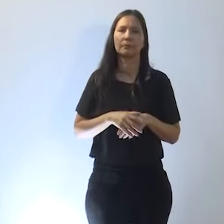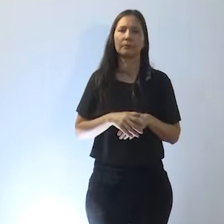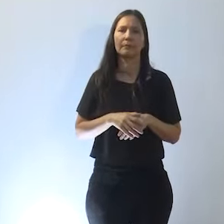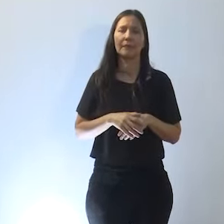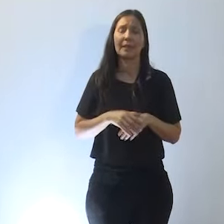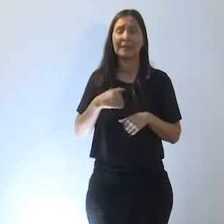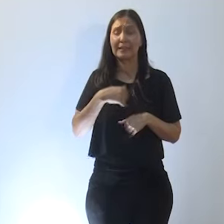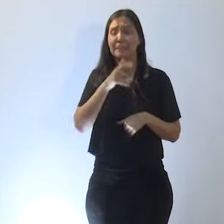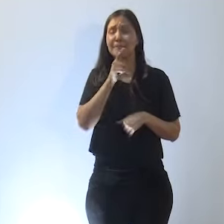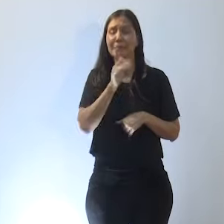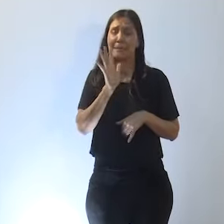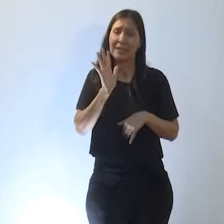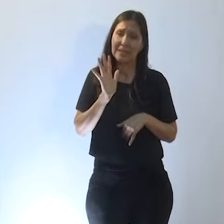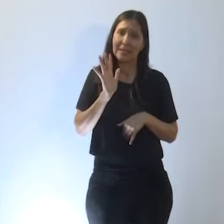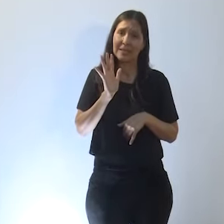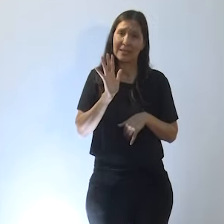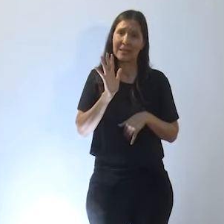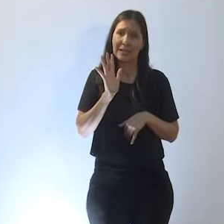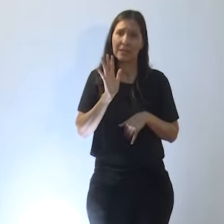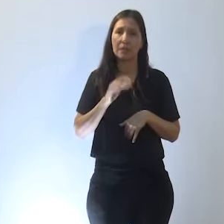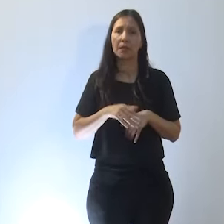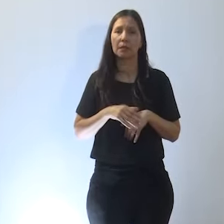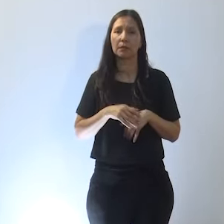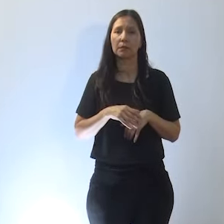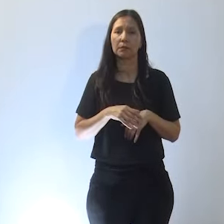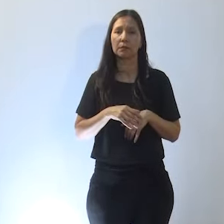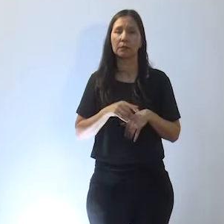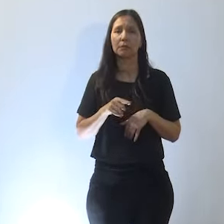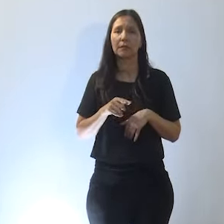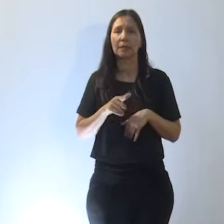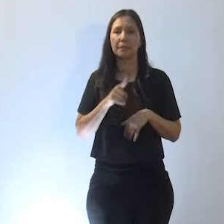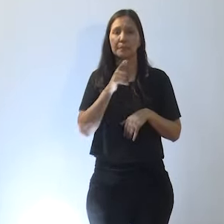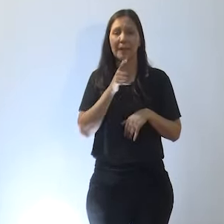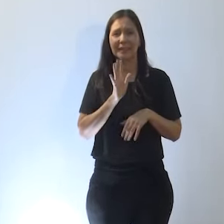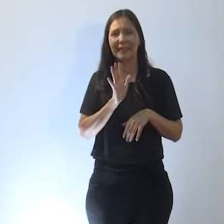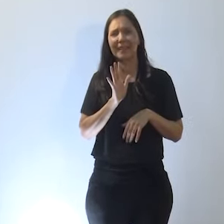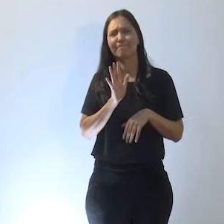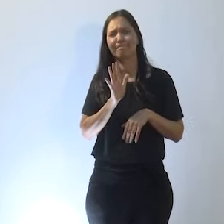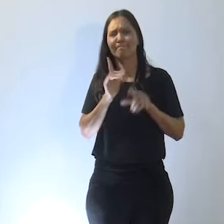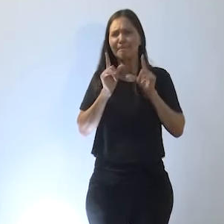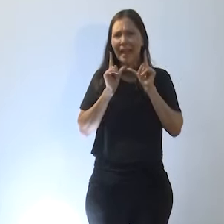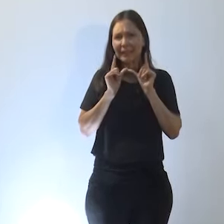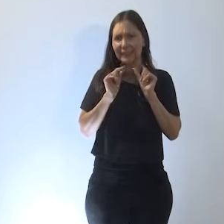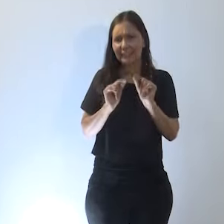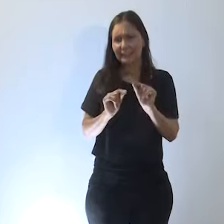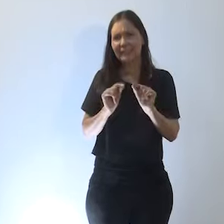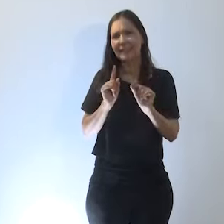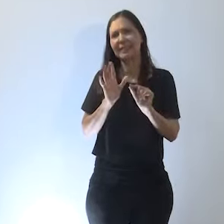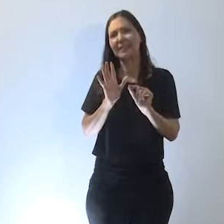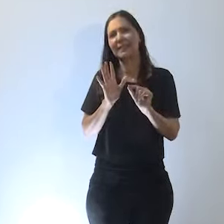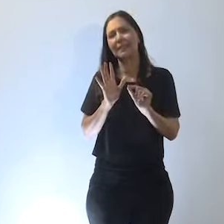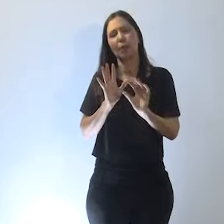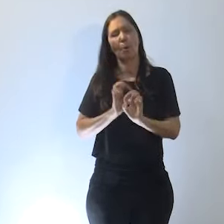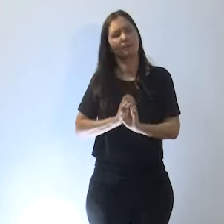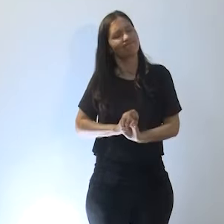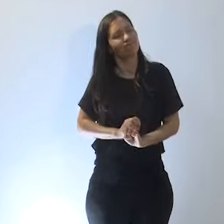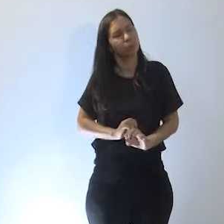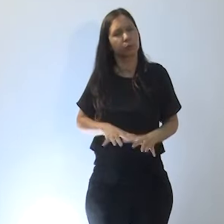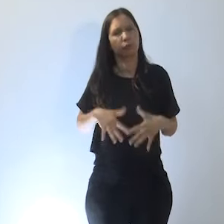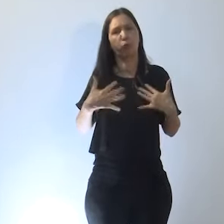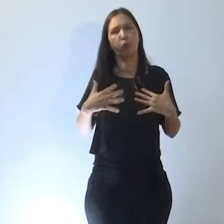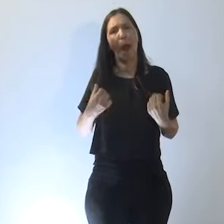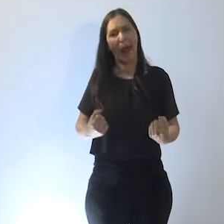que Eh bueno la crítica es es un poco nefasta desde